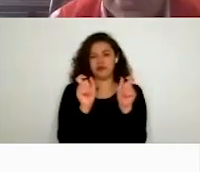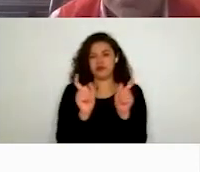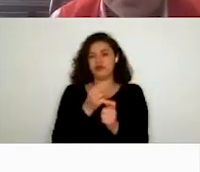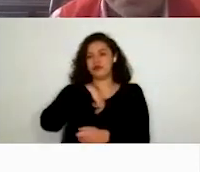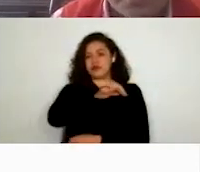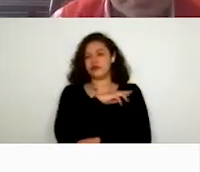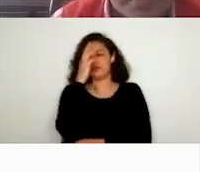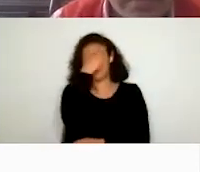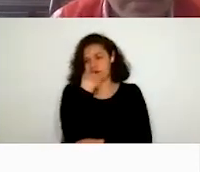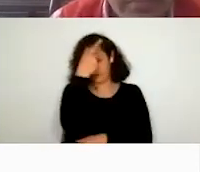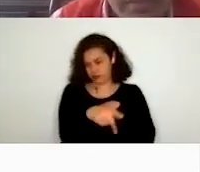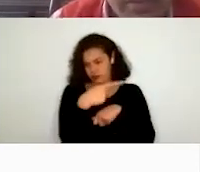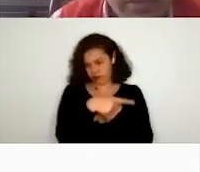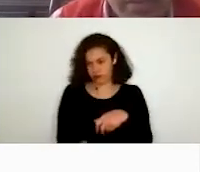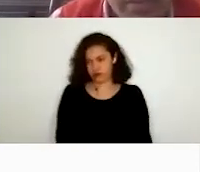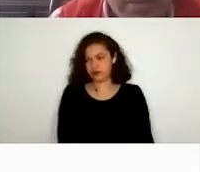de riesgos.